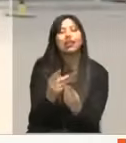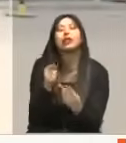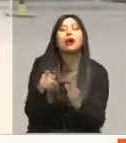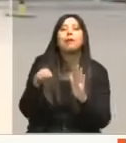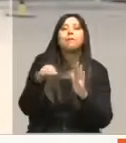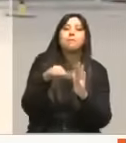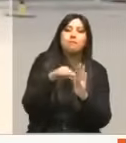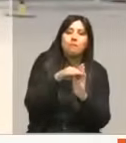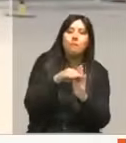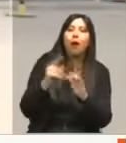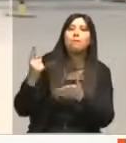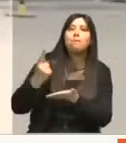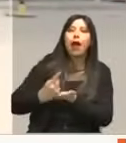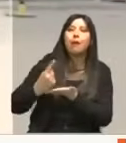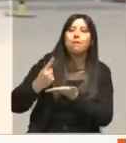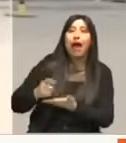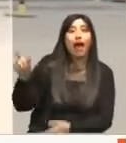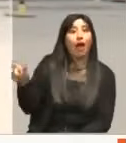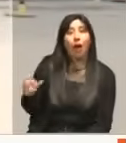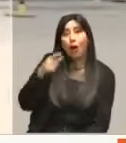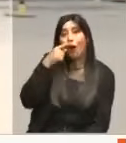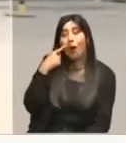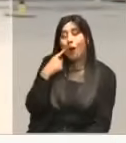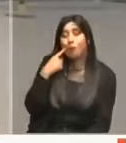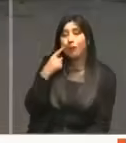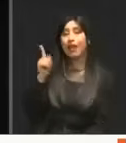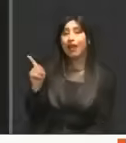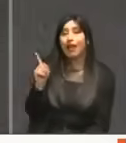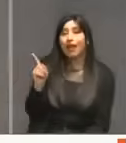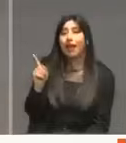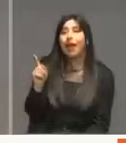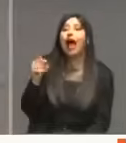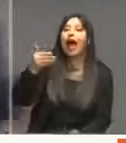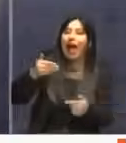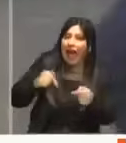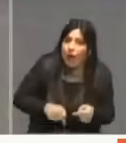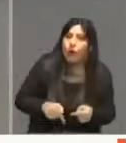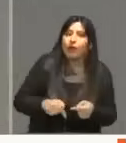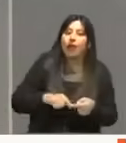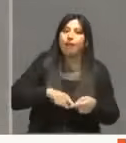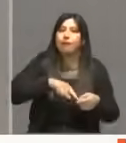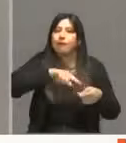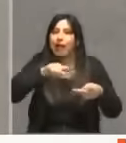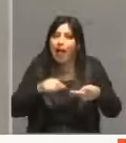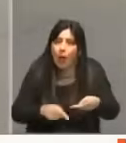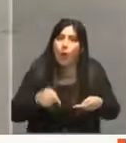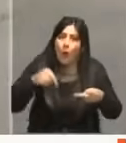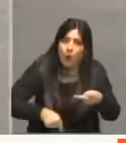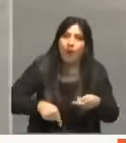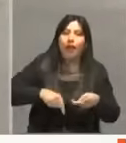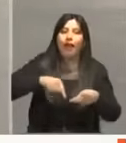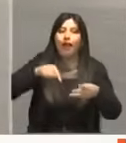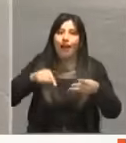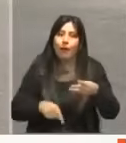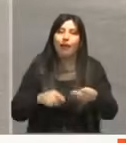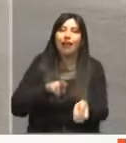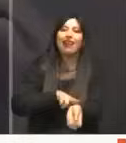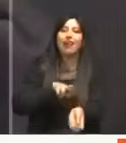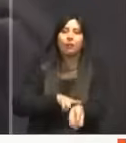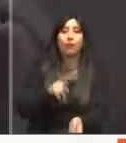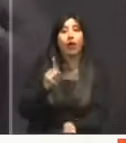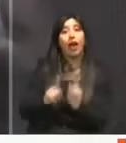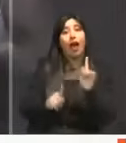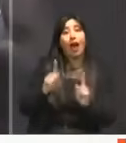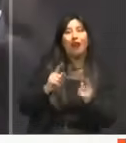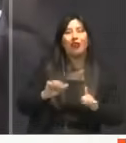marcando ahí el teniente que me acompaña, el teniente Enrique, ahora. Unos inician su camino y otros viven su última parada